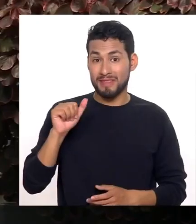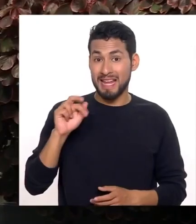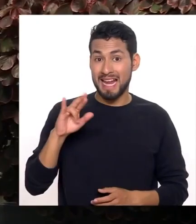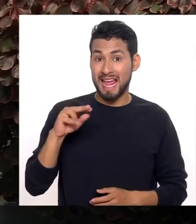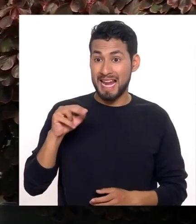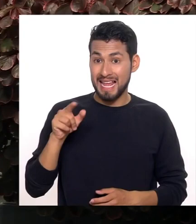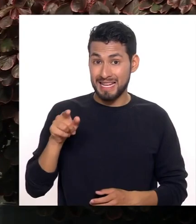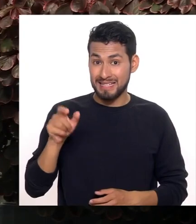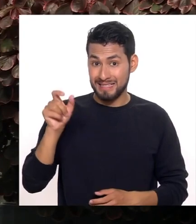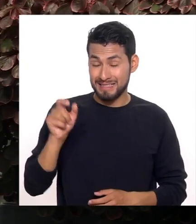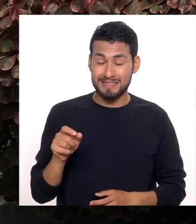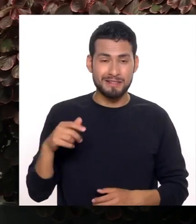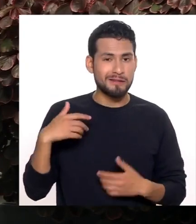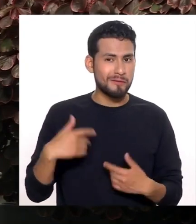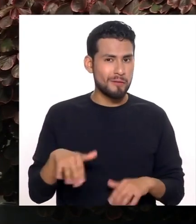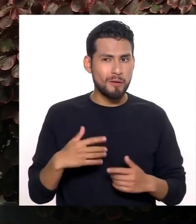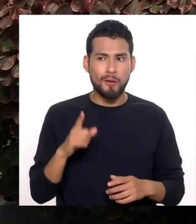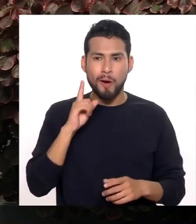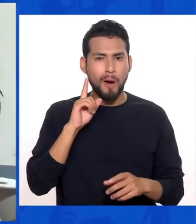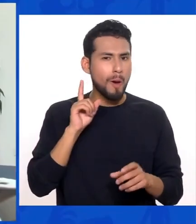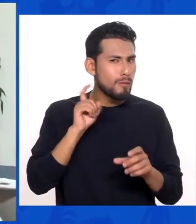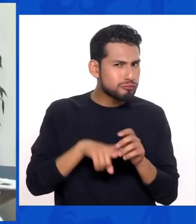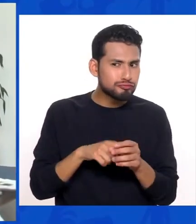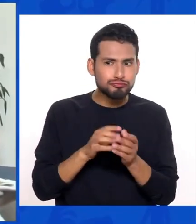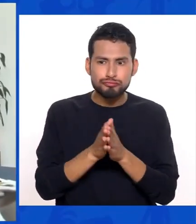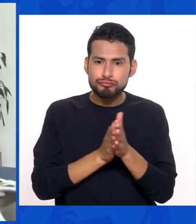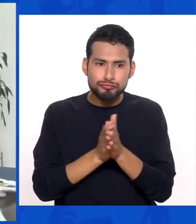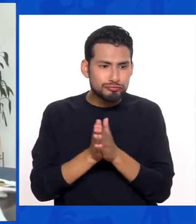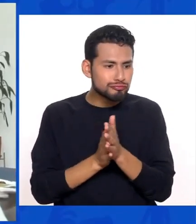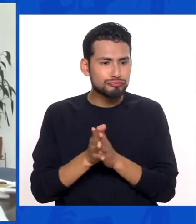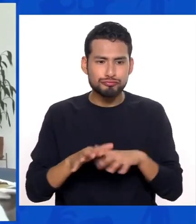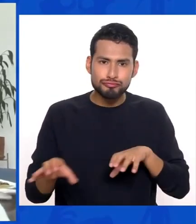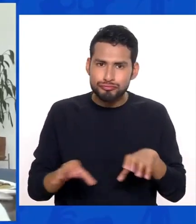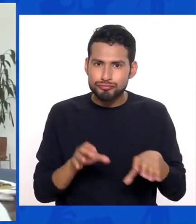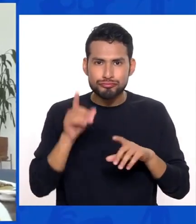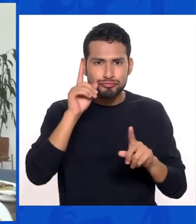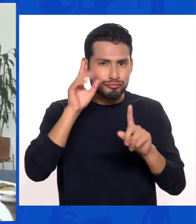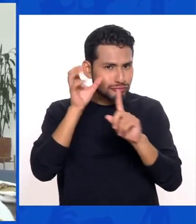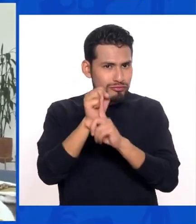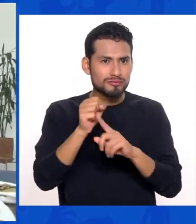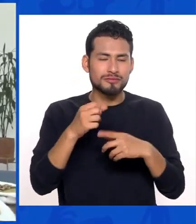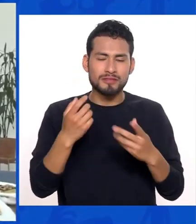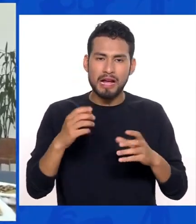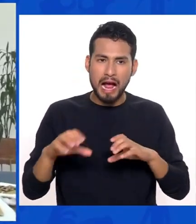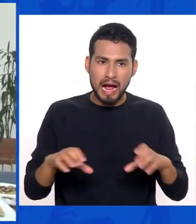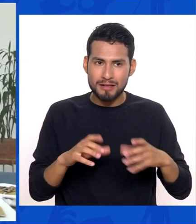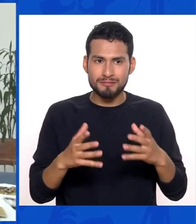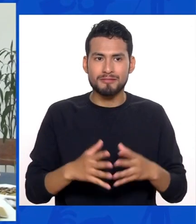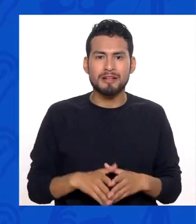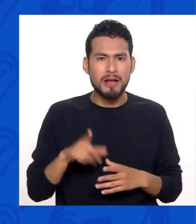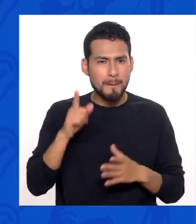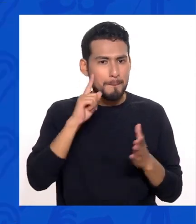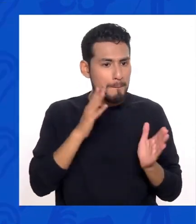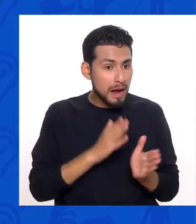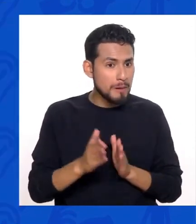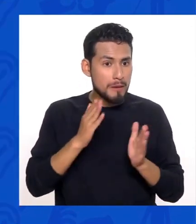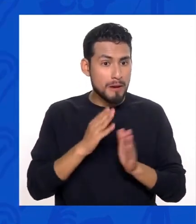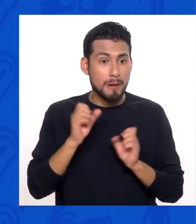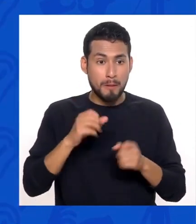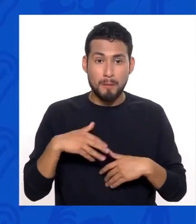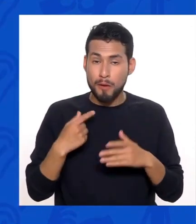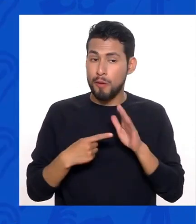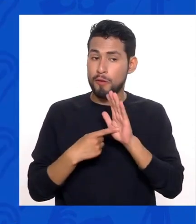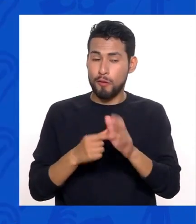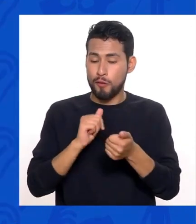Ariana, como te digo, está muy involucrada en los objetivos de este emprendimiento. Se prepara